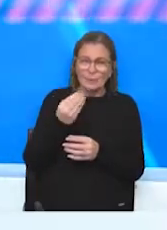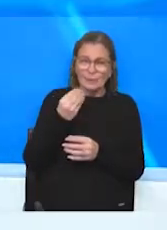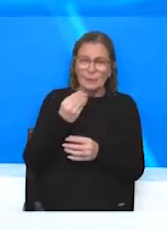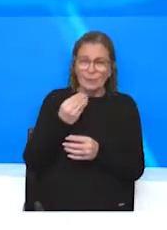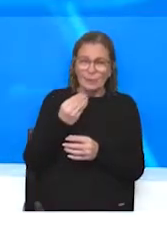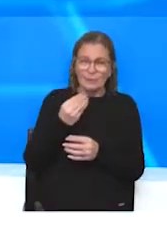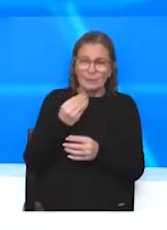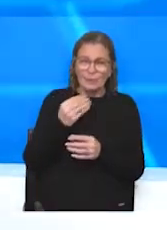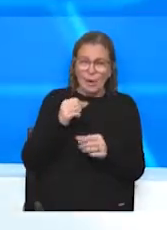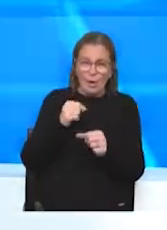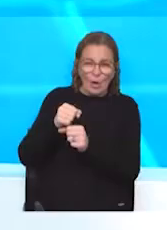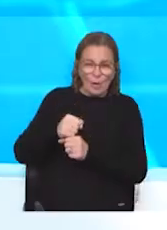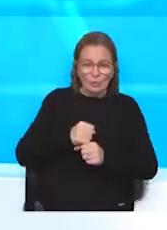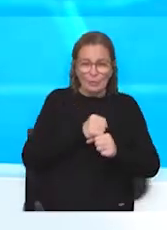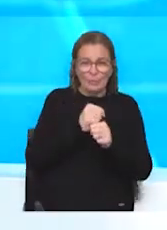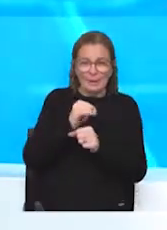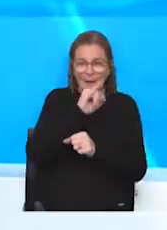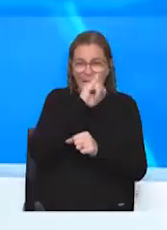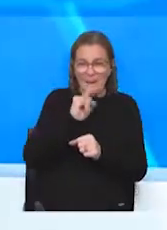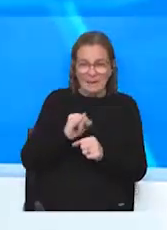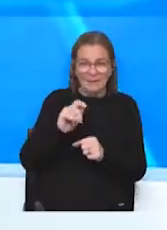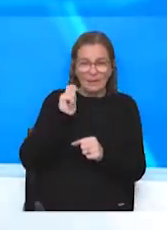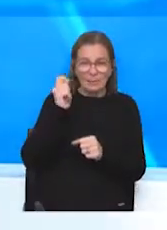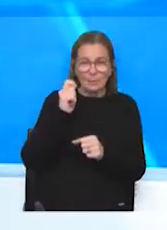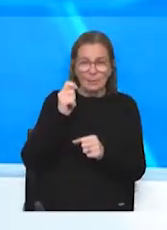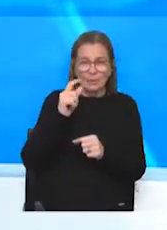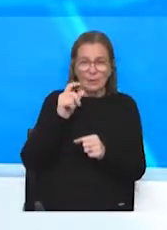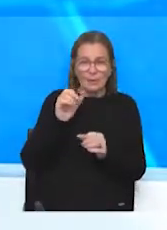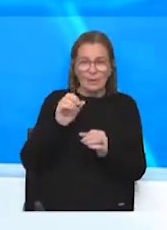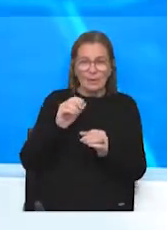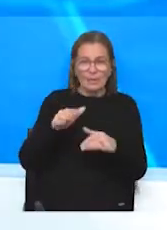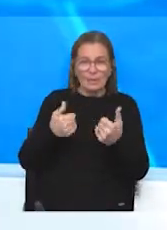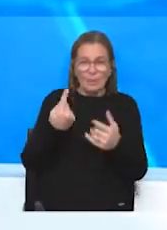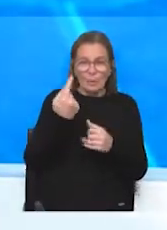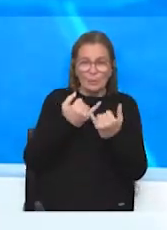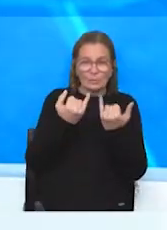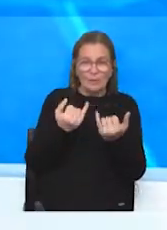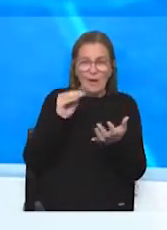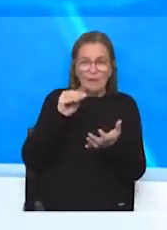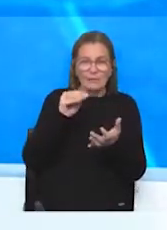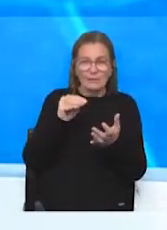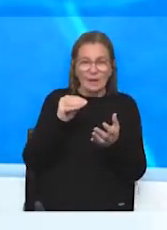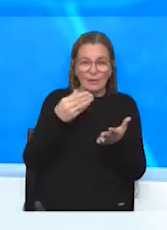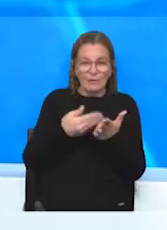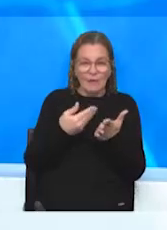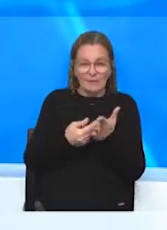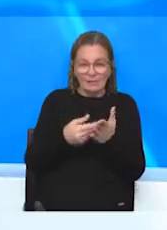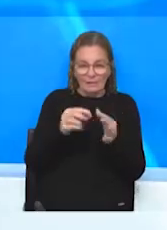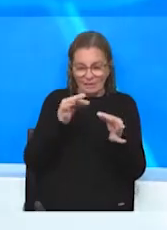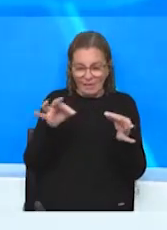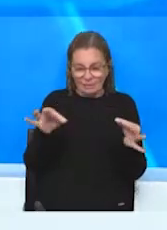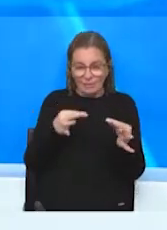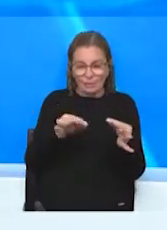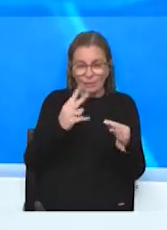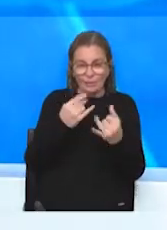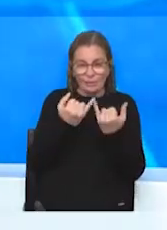incineraron a las hoyas populares en la en la plaza pública cuando nos demoramos un día en entregar los datos avisando de que eran datos incompletos no y ya